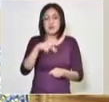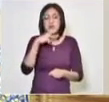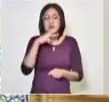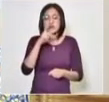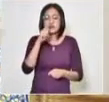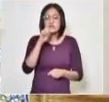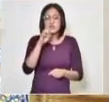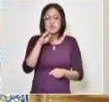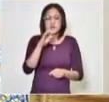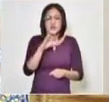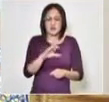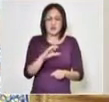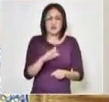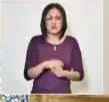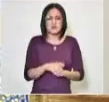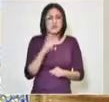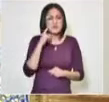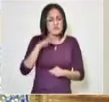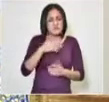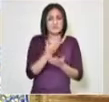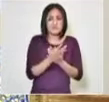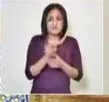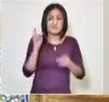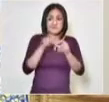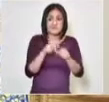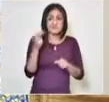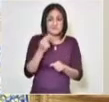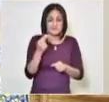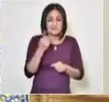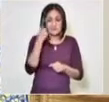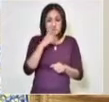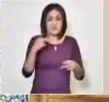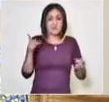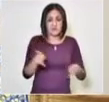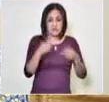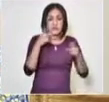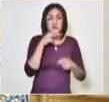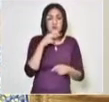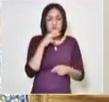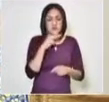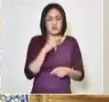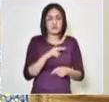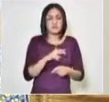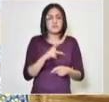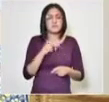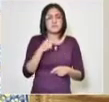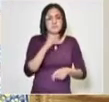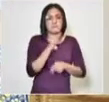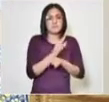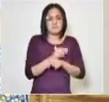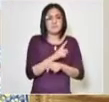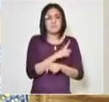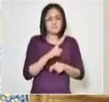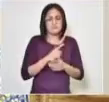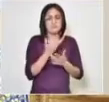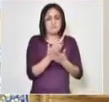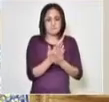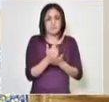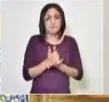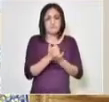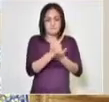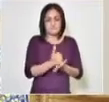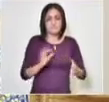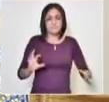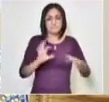T-MEC. Se está buscando que se incluyan. Es un proceso que se está impulsando